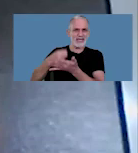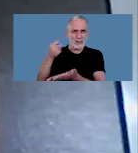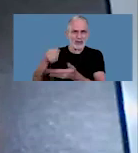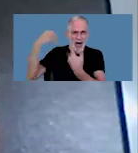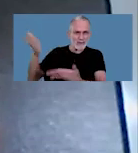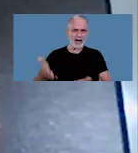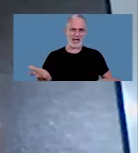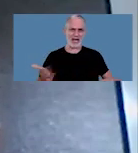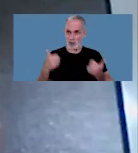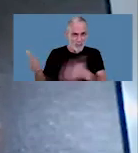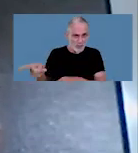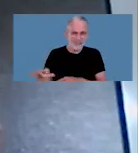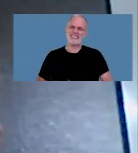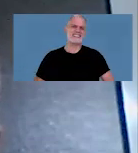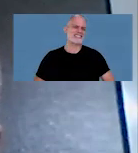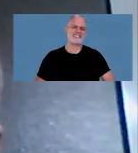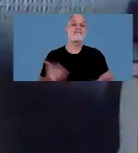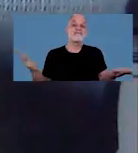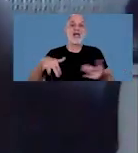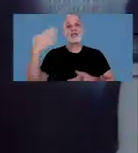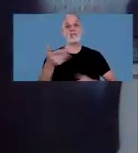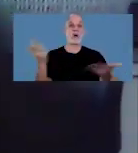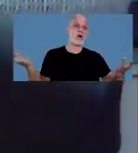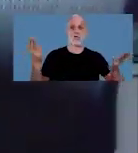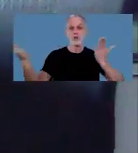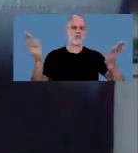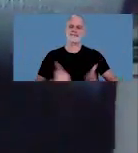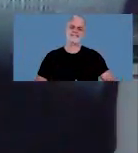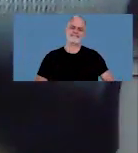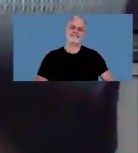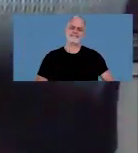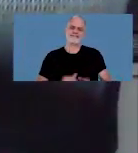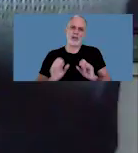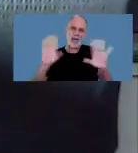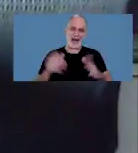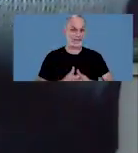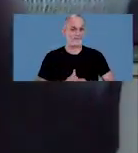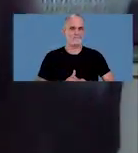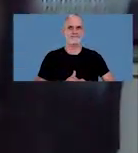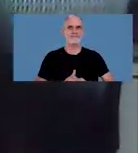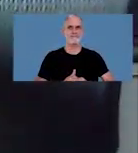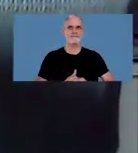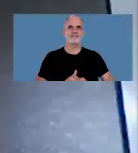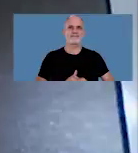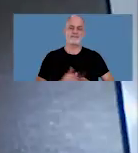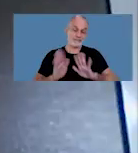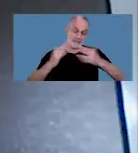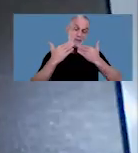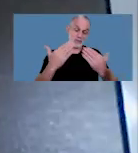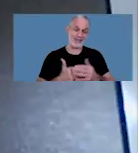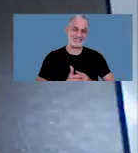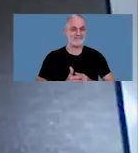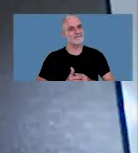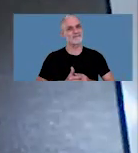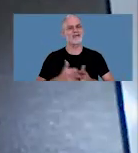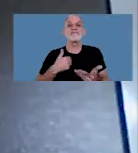también. exactamente, y después lo toma como impuesto análogo. Ah, no, Claro, CRC. correcto. Bueno. Sí, sí. No Gracias, sé qué Viviana. decirte, no